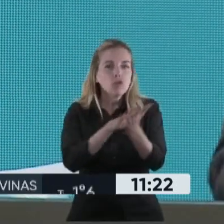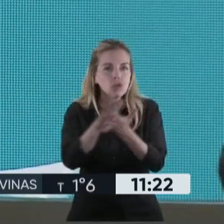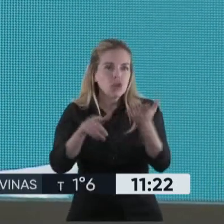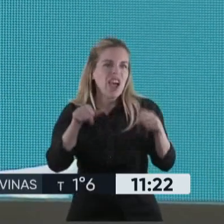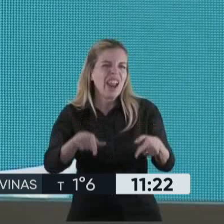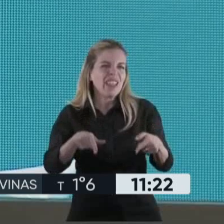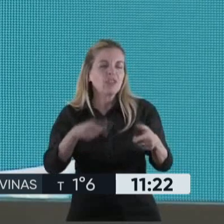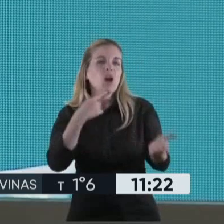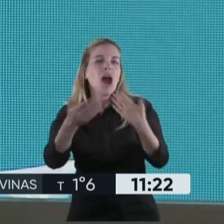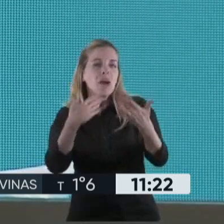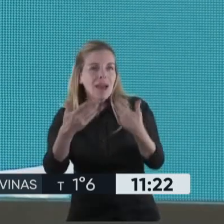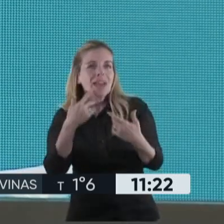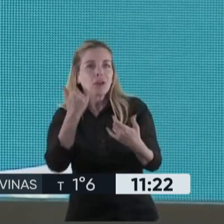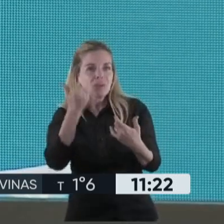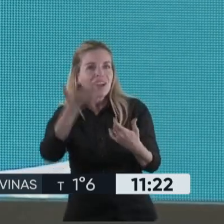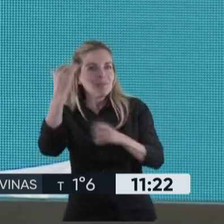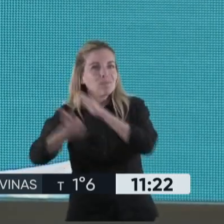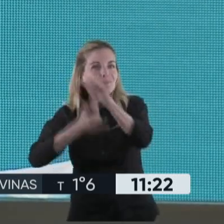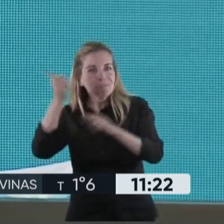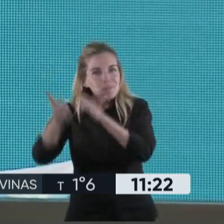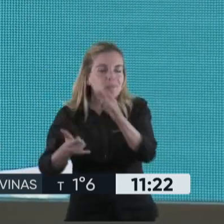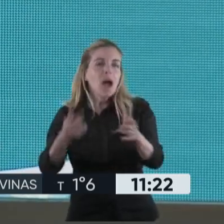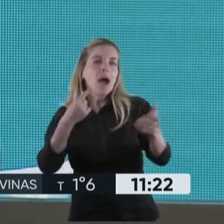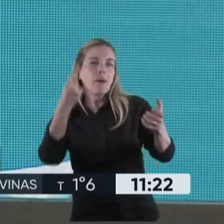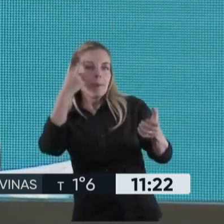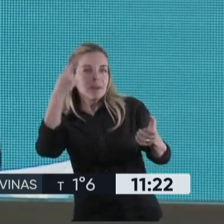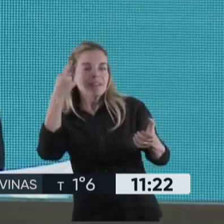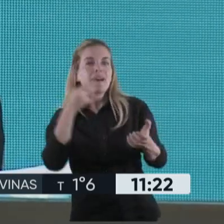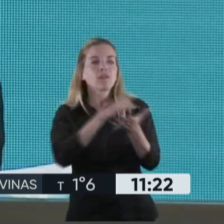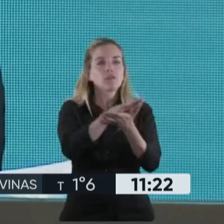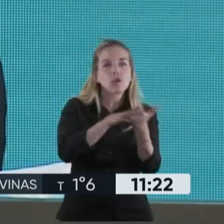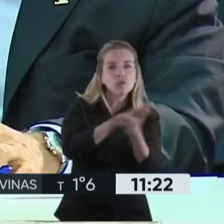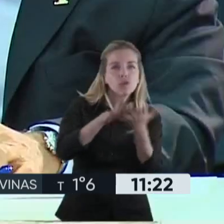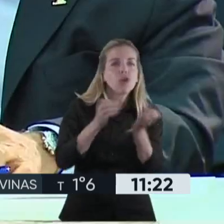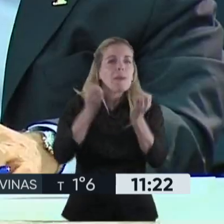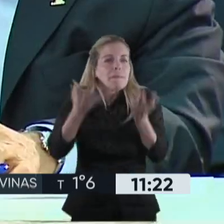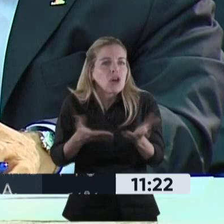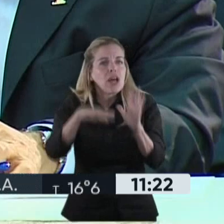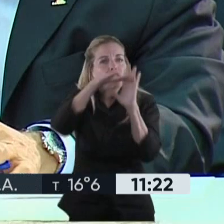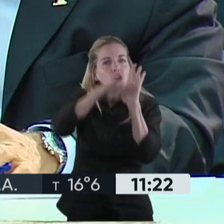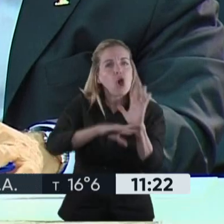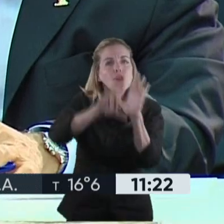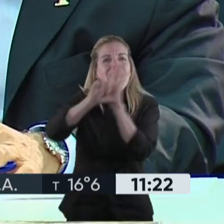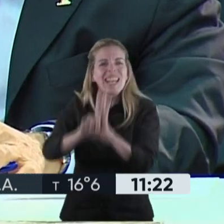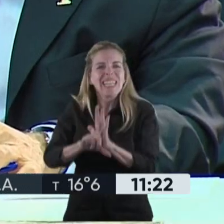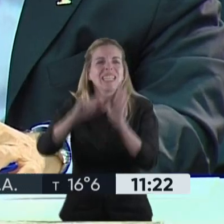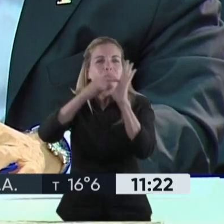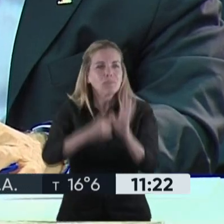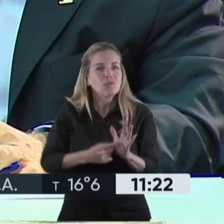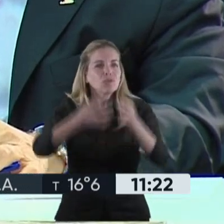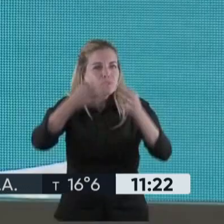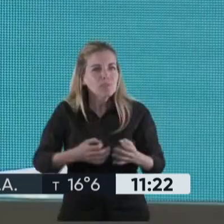administrativamente, dialogando, como dije, encontrando soluciones, mejorando nuestra normativa una vez que la hemos